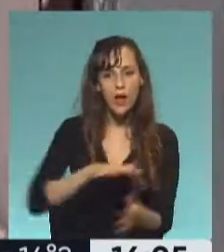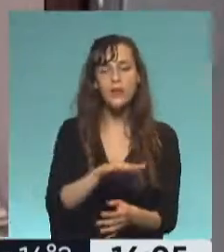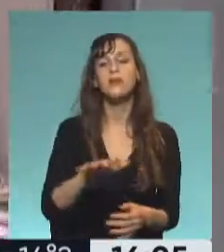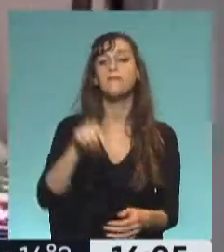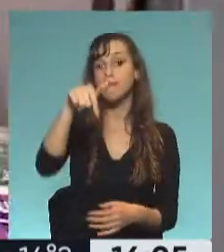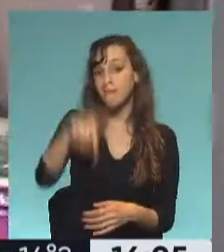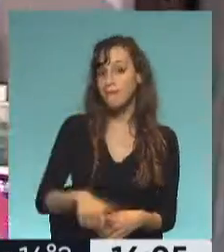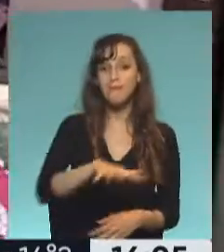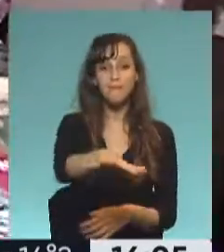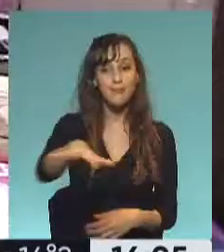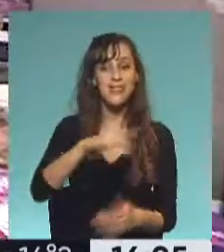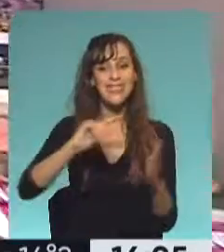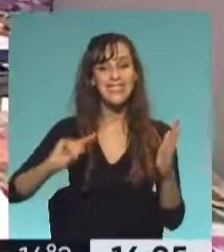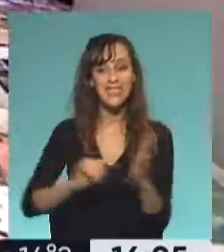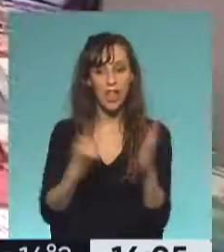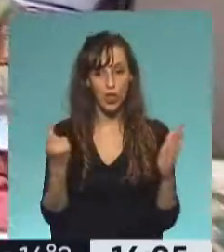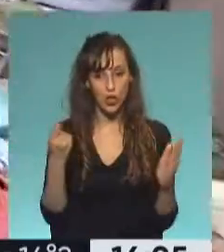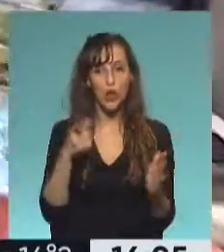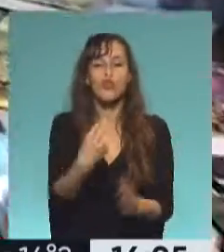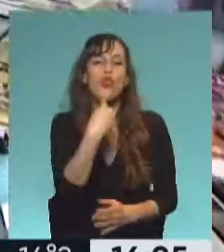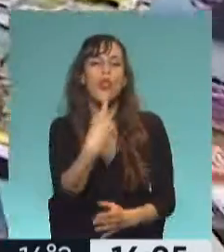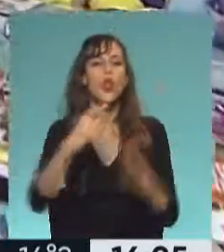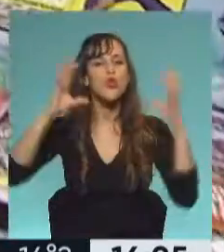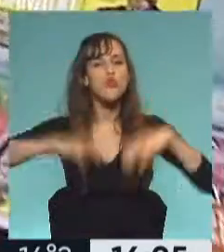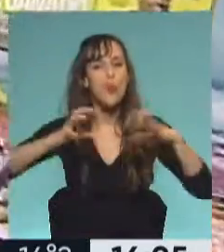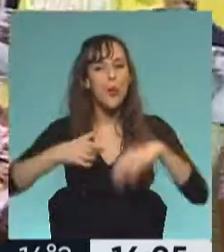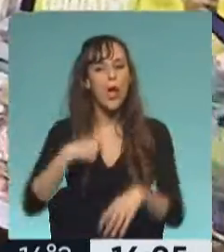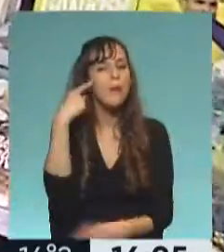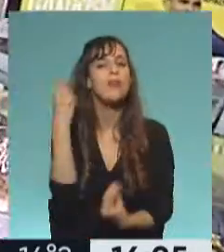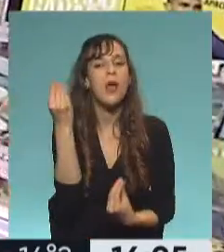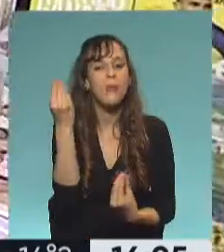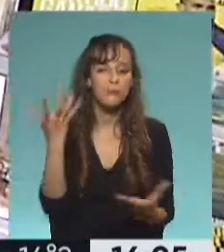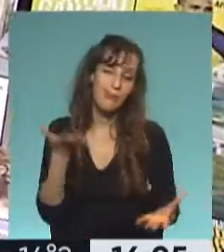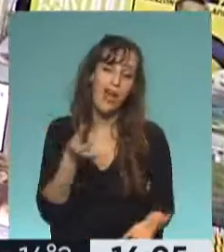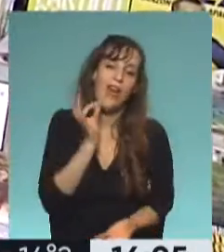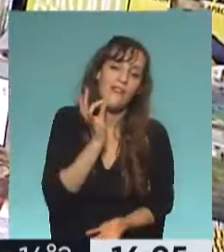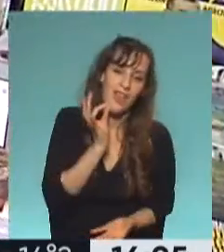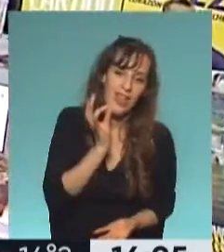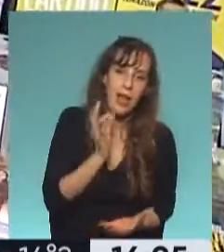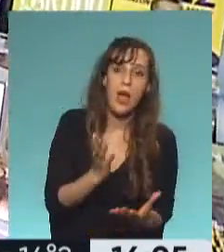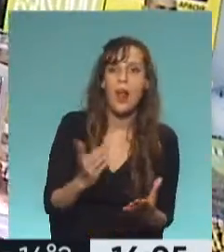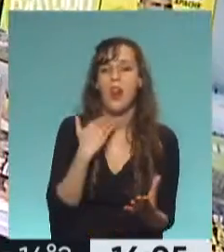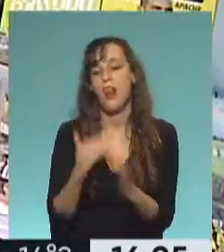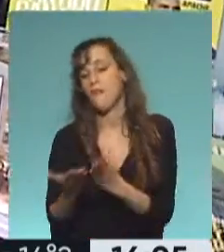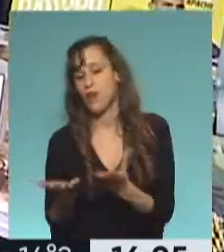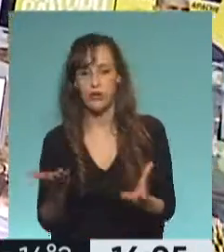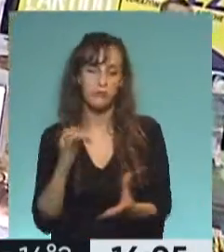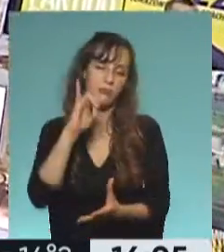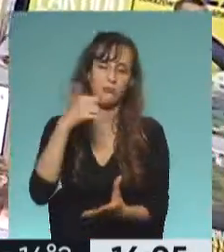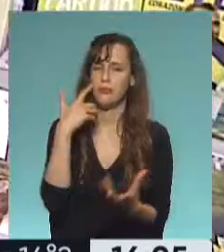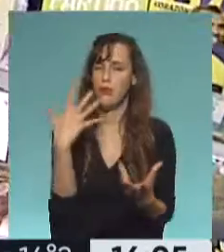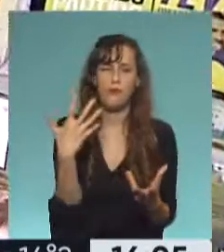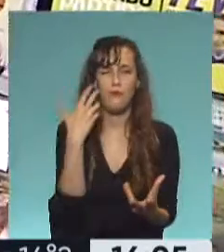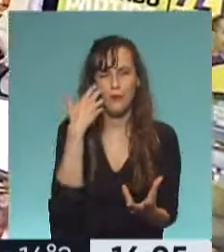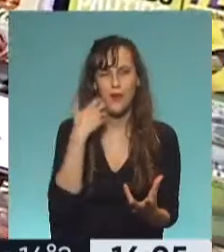al microcentro porteño. Porque si digo lluvia, ¿qué pensamos? En un rico café y en un buen libro. ¡Ay, sí! ¡Qué lindo plan! Para